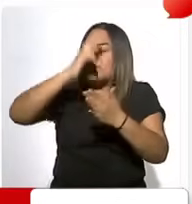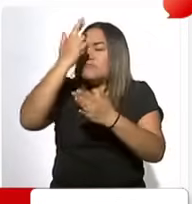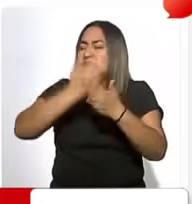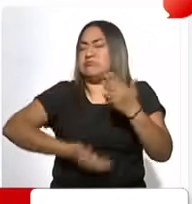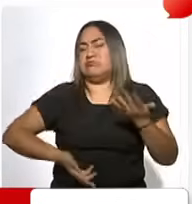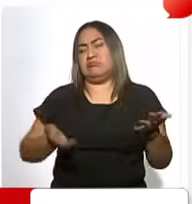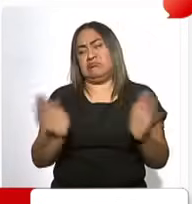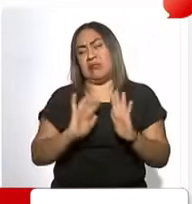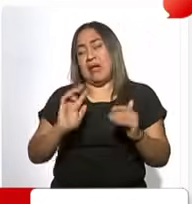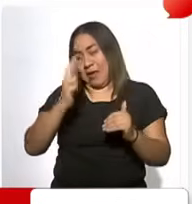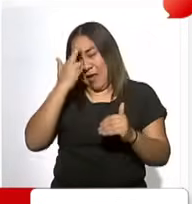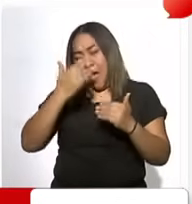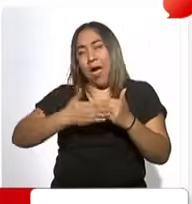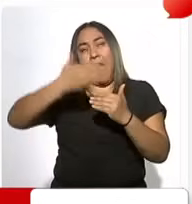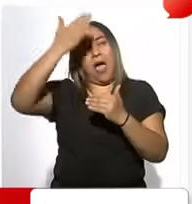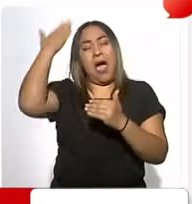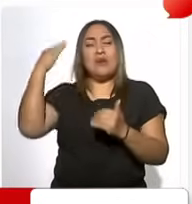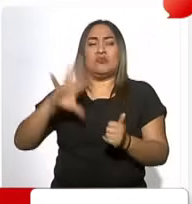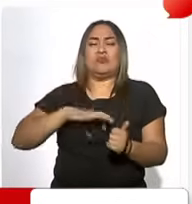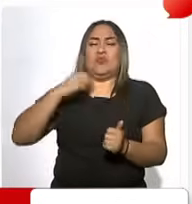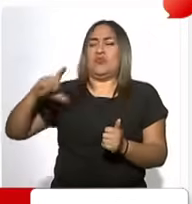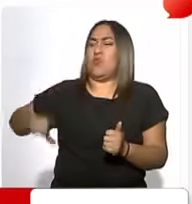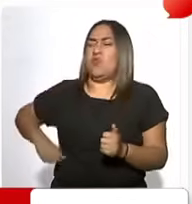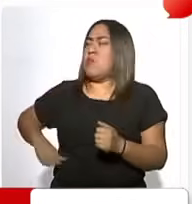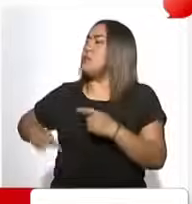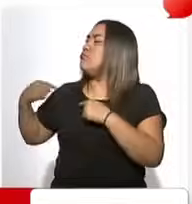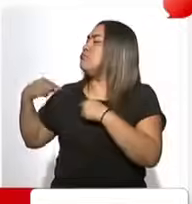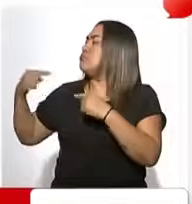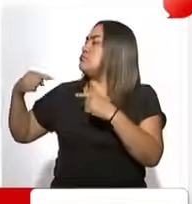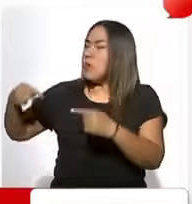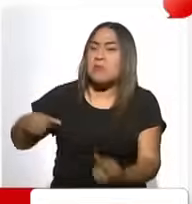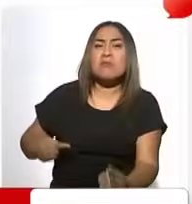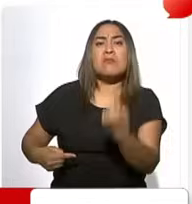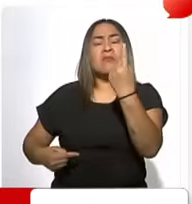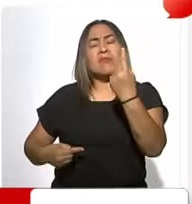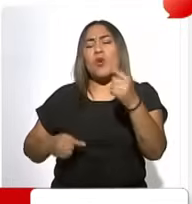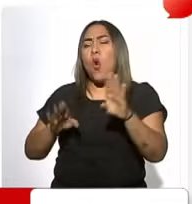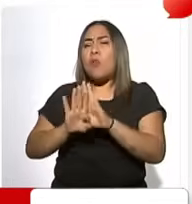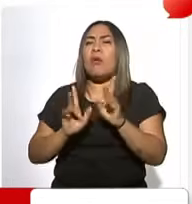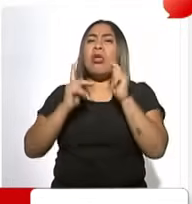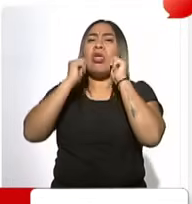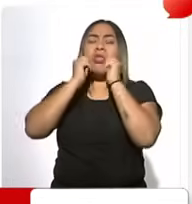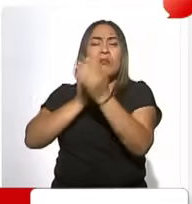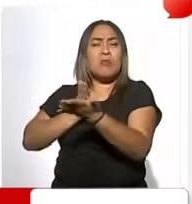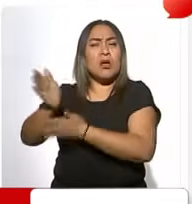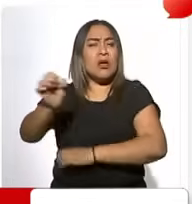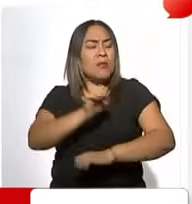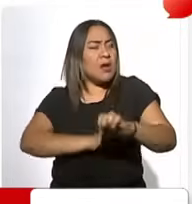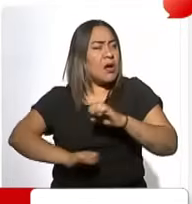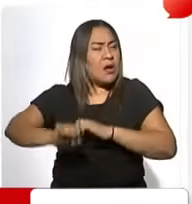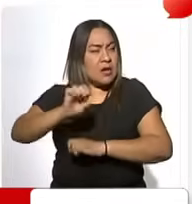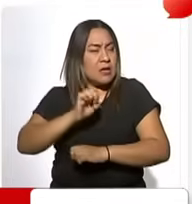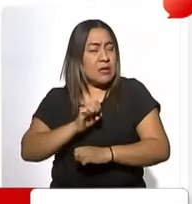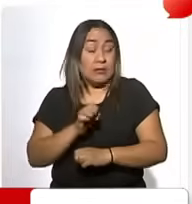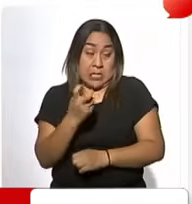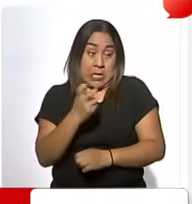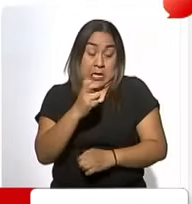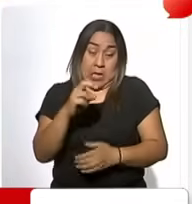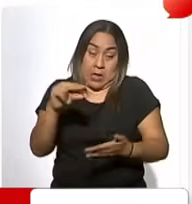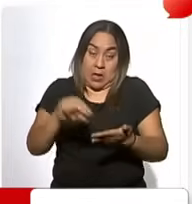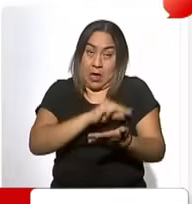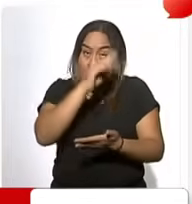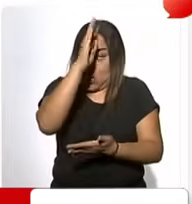ni en épocas de dictaduras es decir no existen precedentes de eh este acto Porque no solo se trata uno de los tratados más